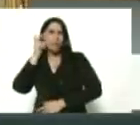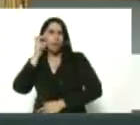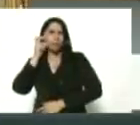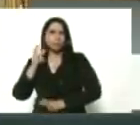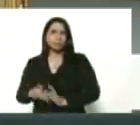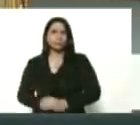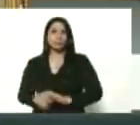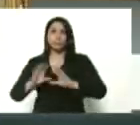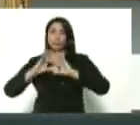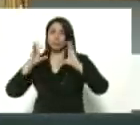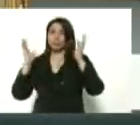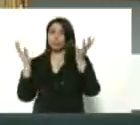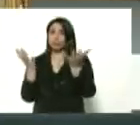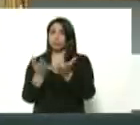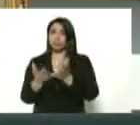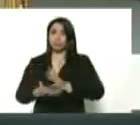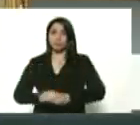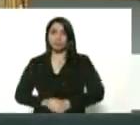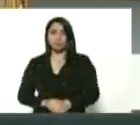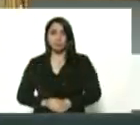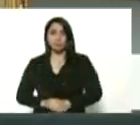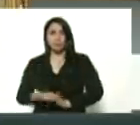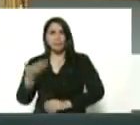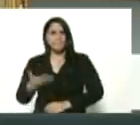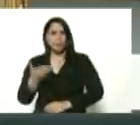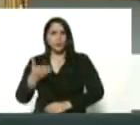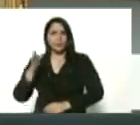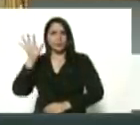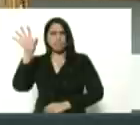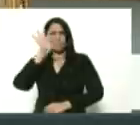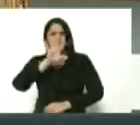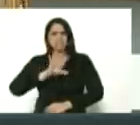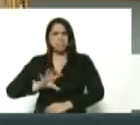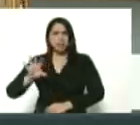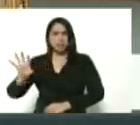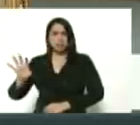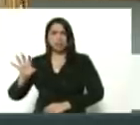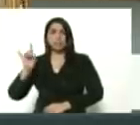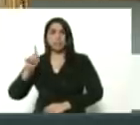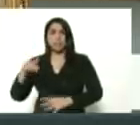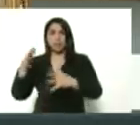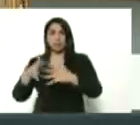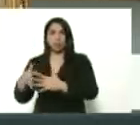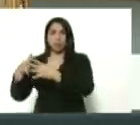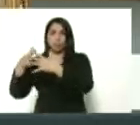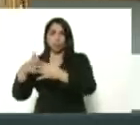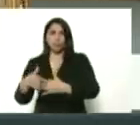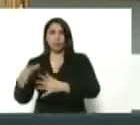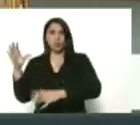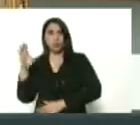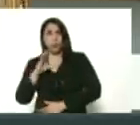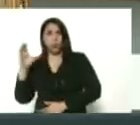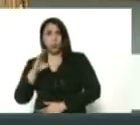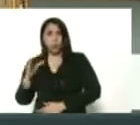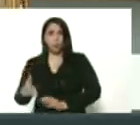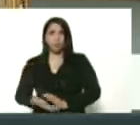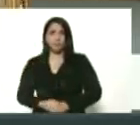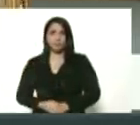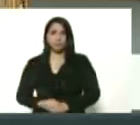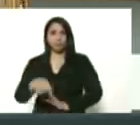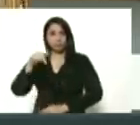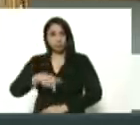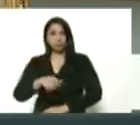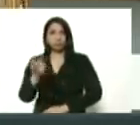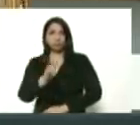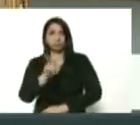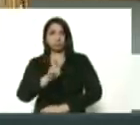desde el mundo, importantes países, desde Estados Unidos, desde Colombia y aquí en